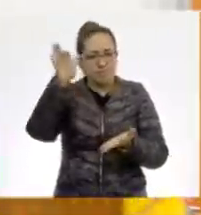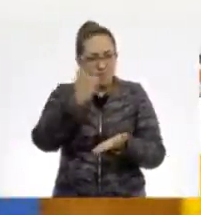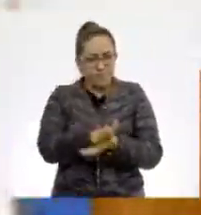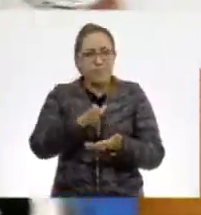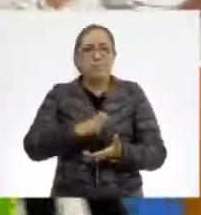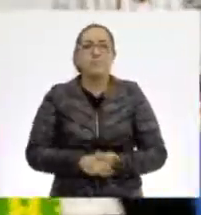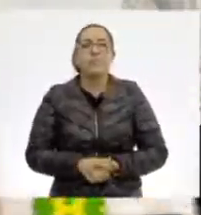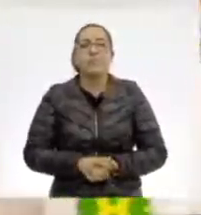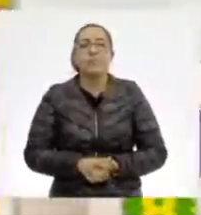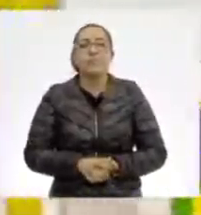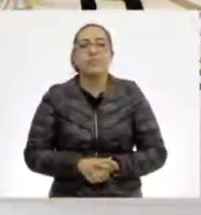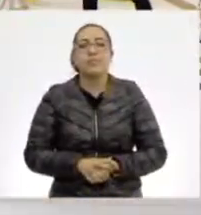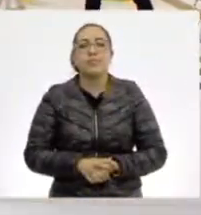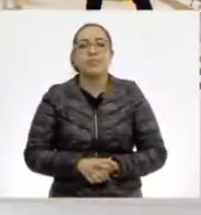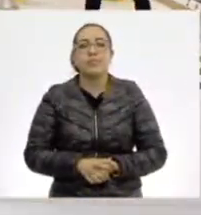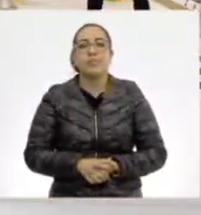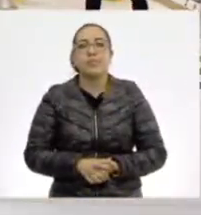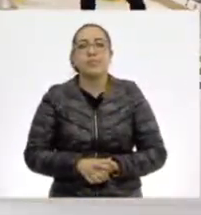costilla.